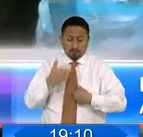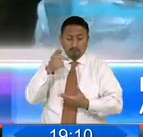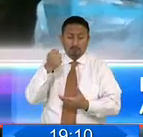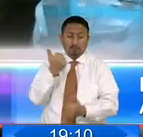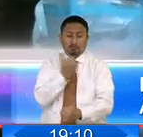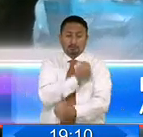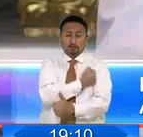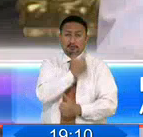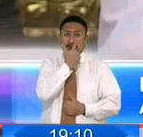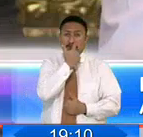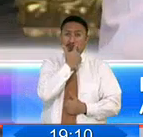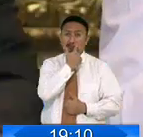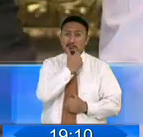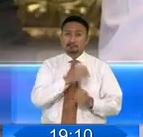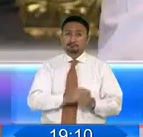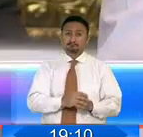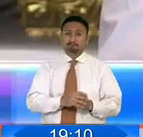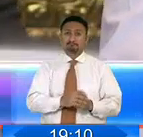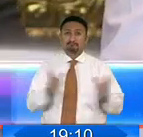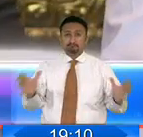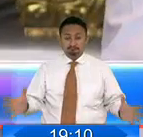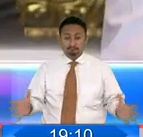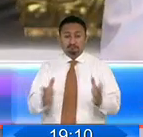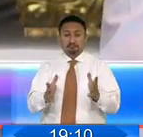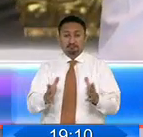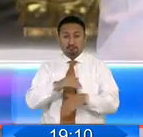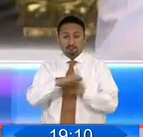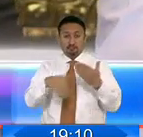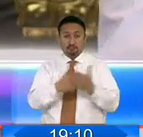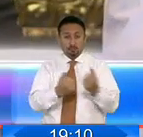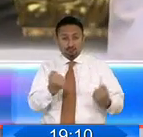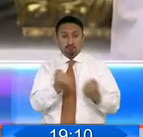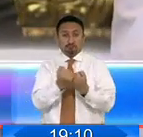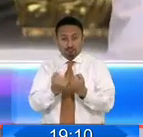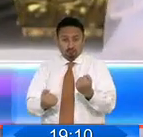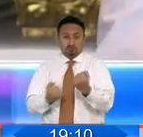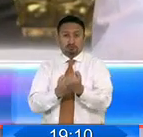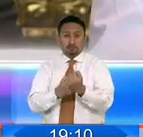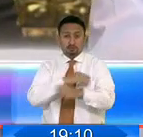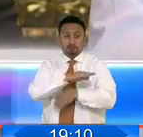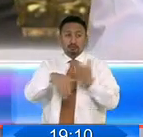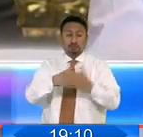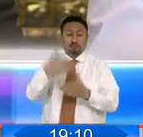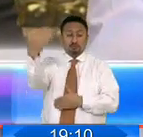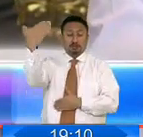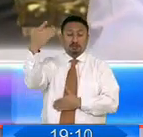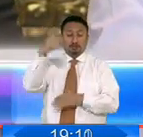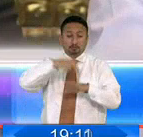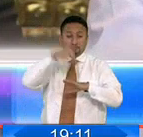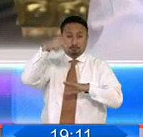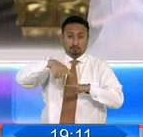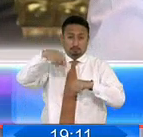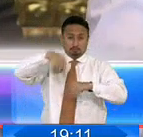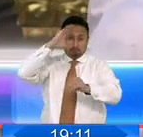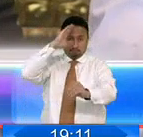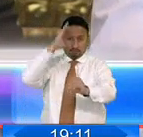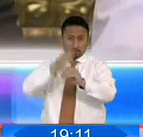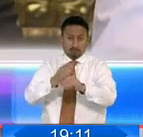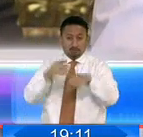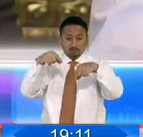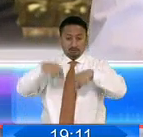adquisición de vacunas aunar esfuerzos interinstitucionales entre todos los alcaldes de pichincha con la finalidad de